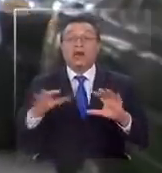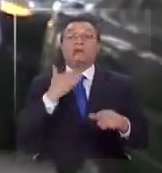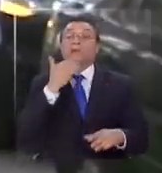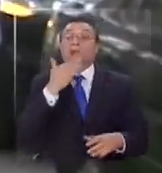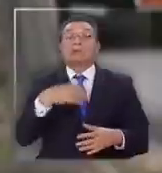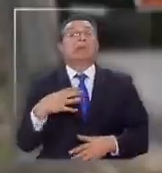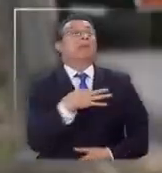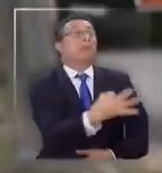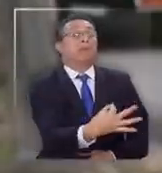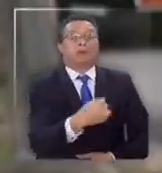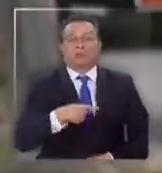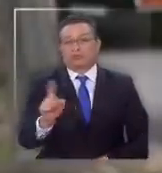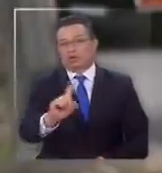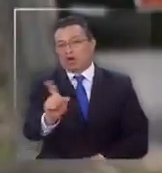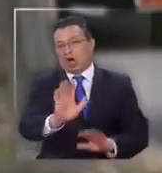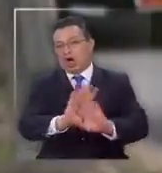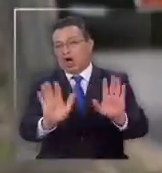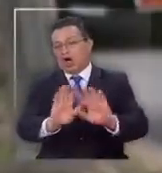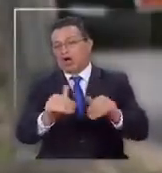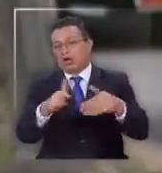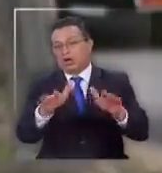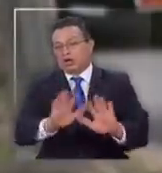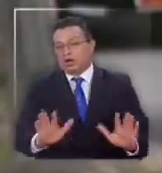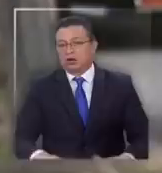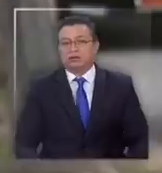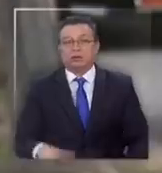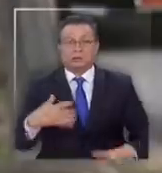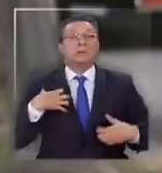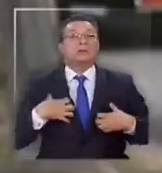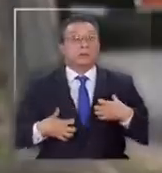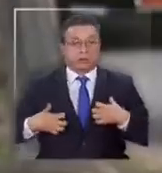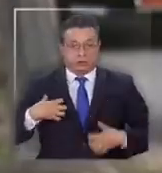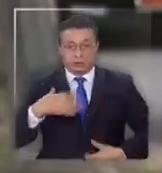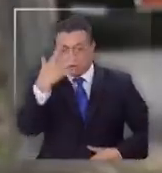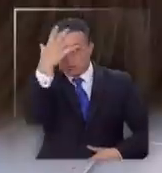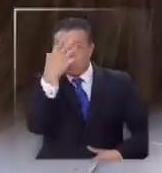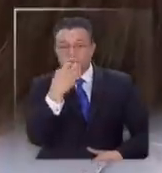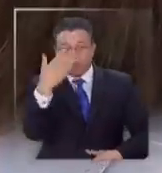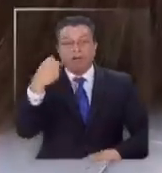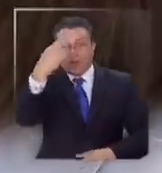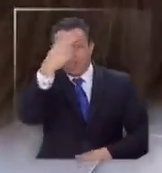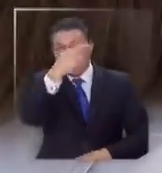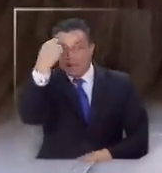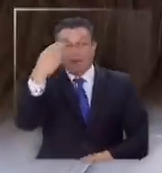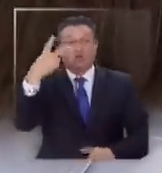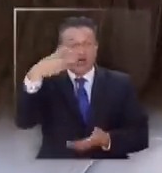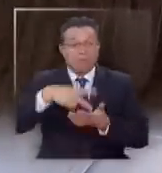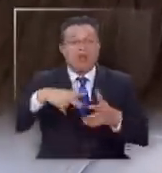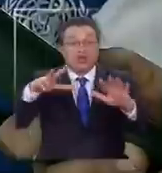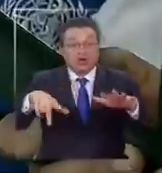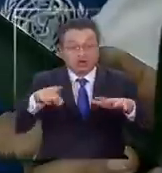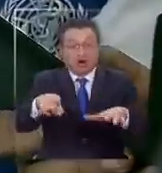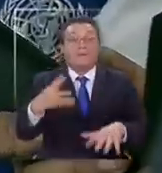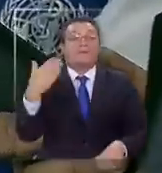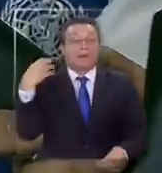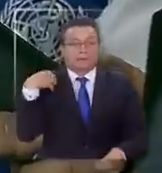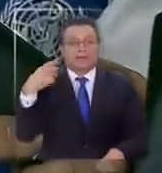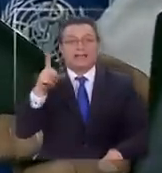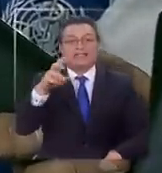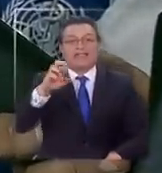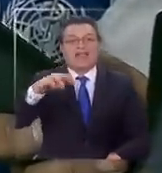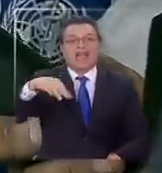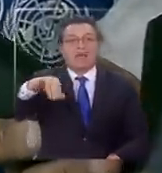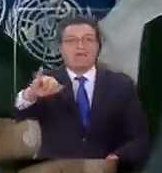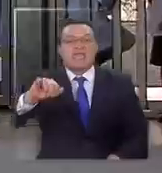no. Molestia, rabia y desahogo. Palabras de quien ocupó desde marzo de 2018 el cargo de Seremi de